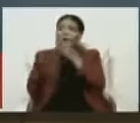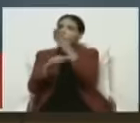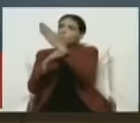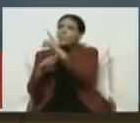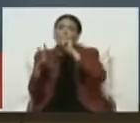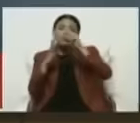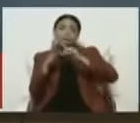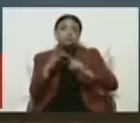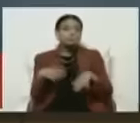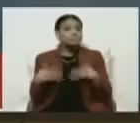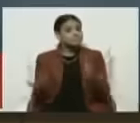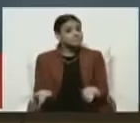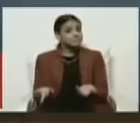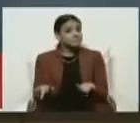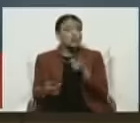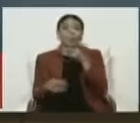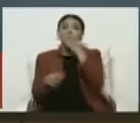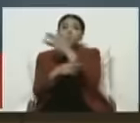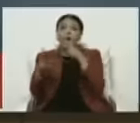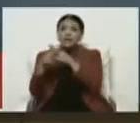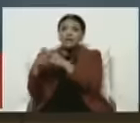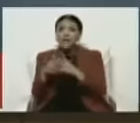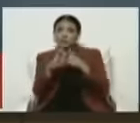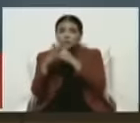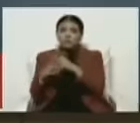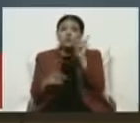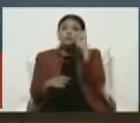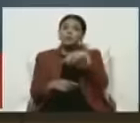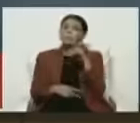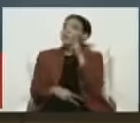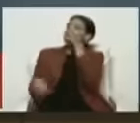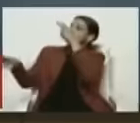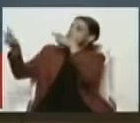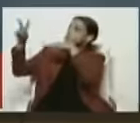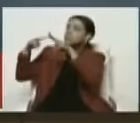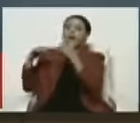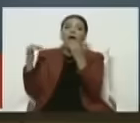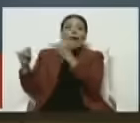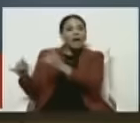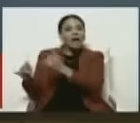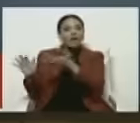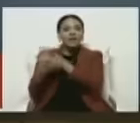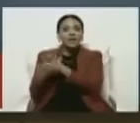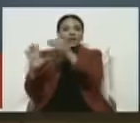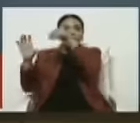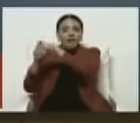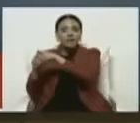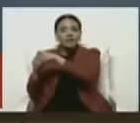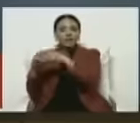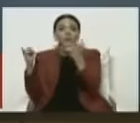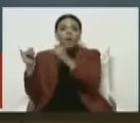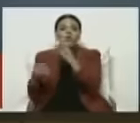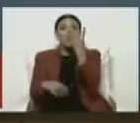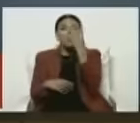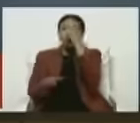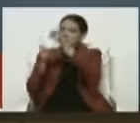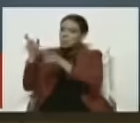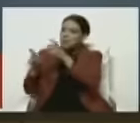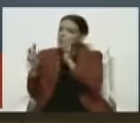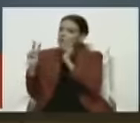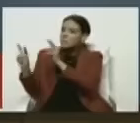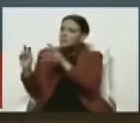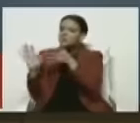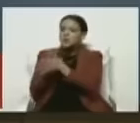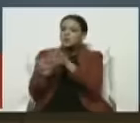por una avenida de Washington, por el Capitolio, y al lado va a estar cuatro asaltantes del Tren de